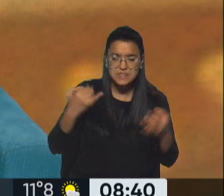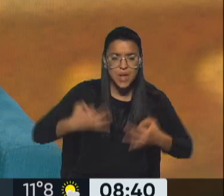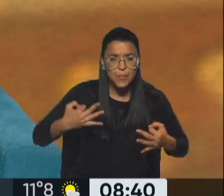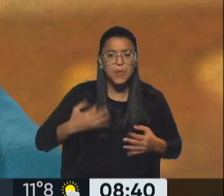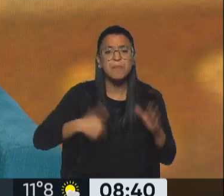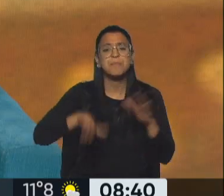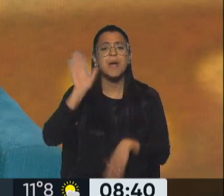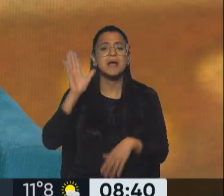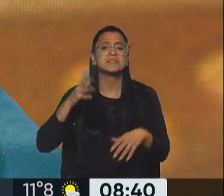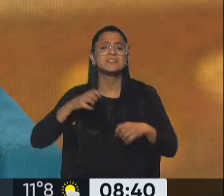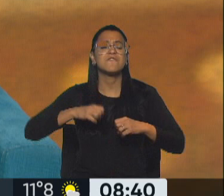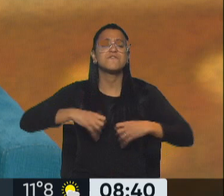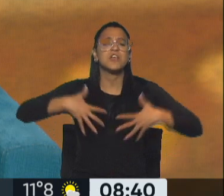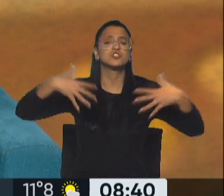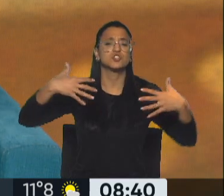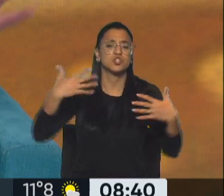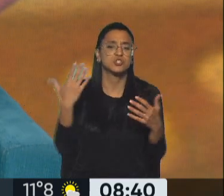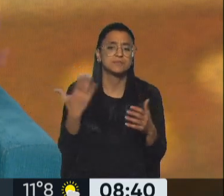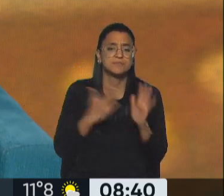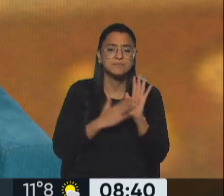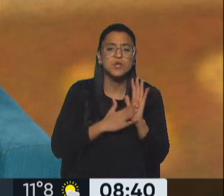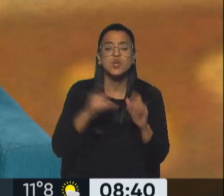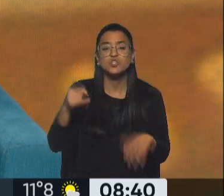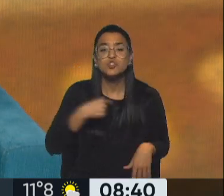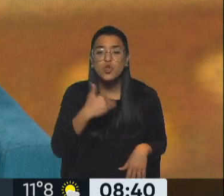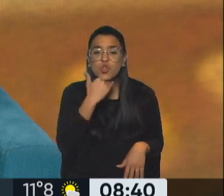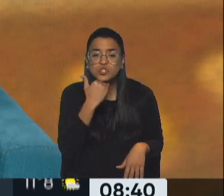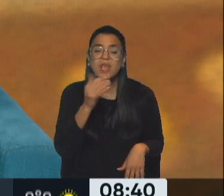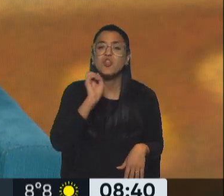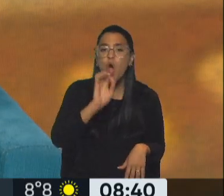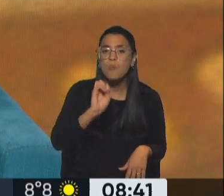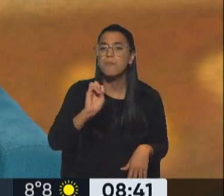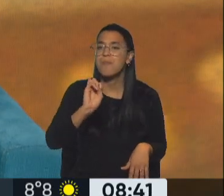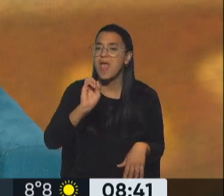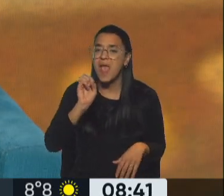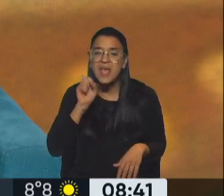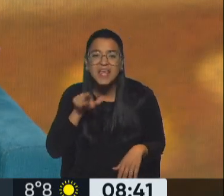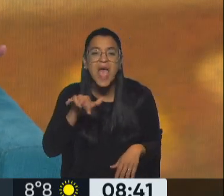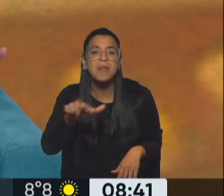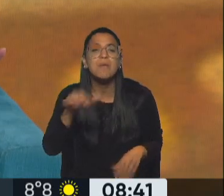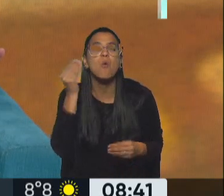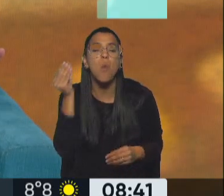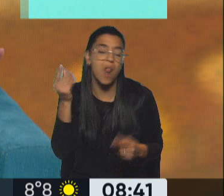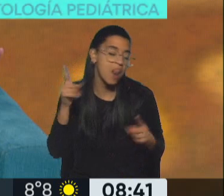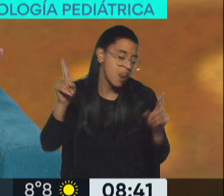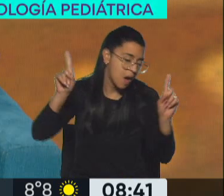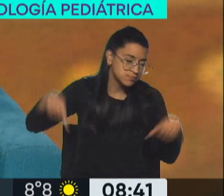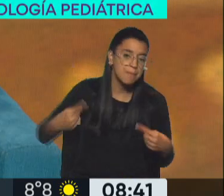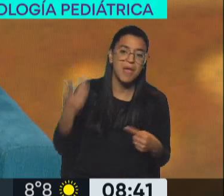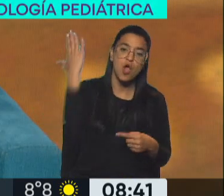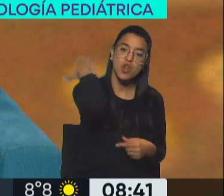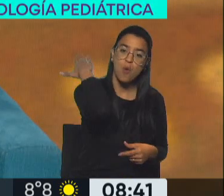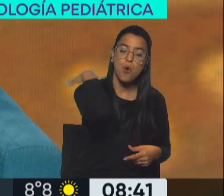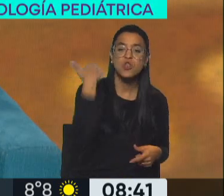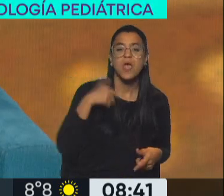todo en infecciones severas. ¿Qué quiere decir empírico? Que yo no tengo el cultivo con el nombre y apellido del germen, pero uno tiene una neumonía